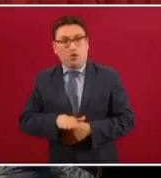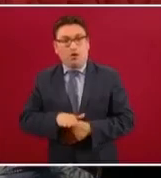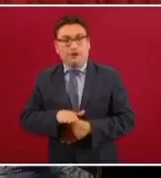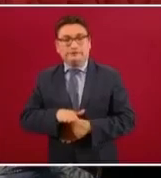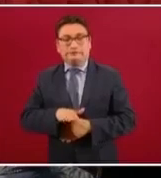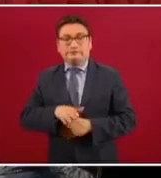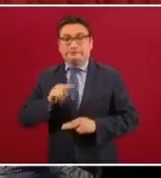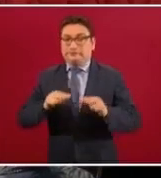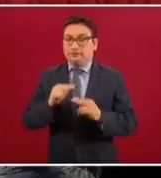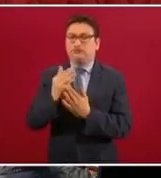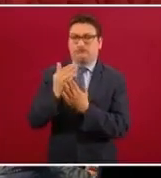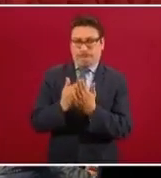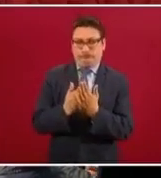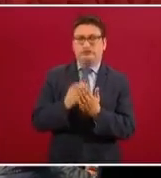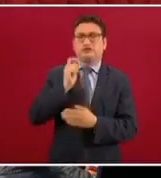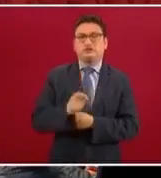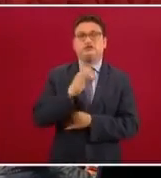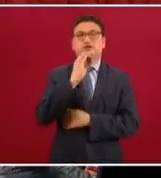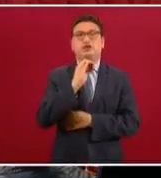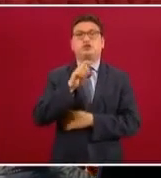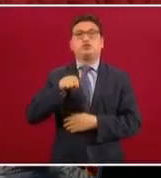y es esto,